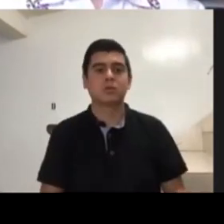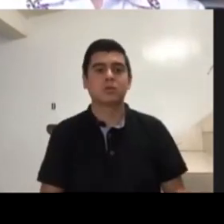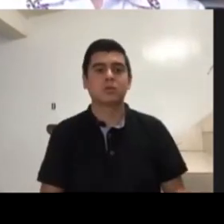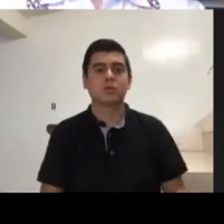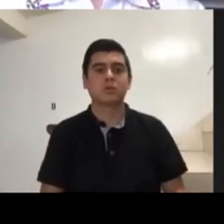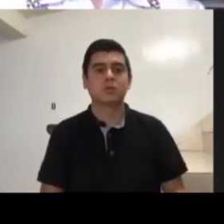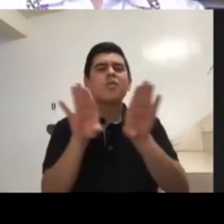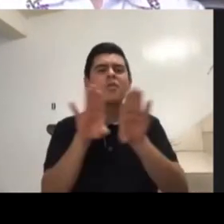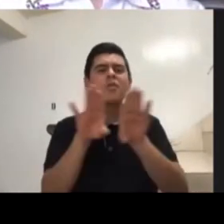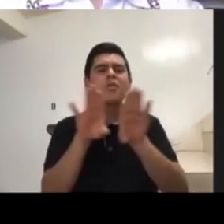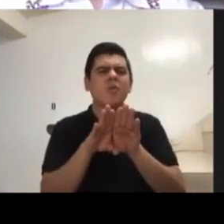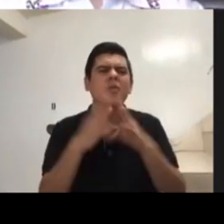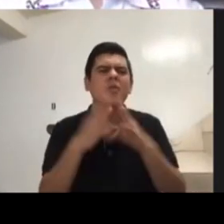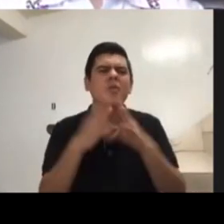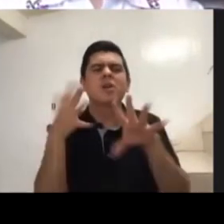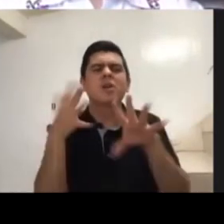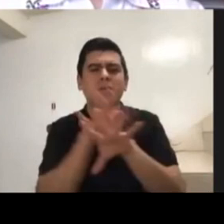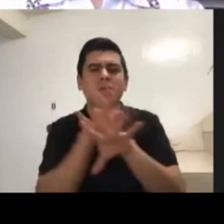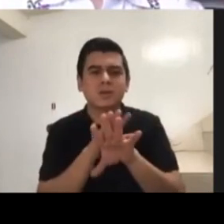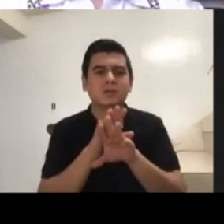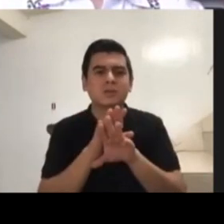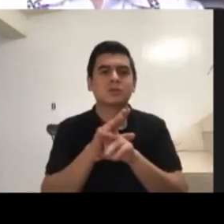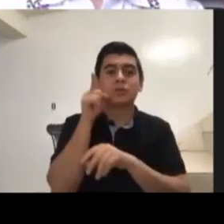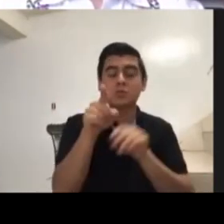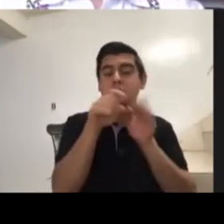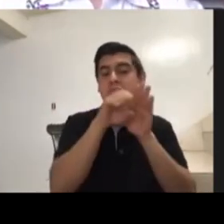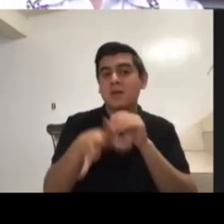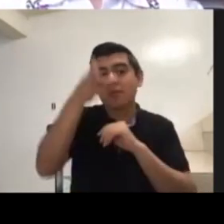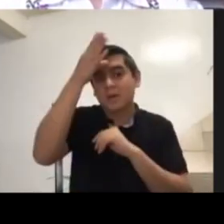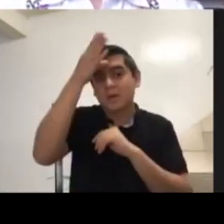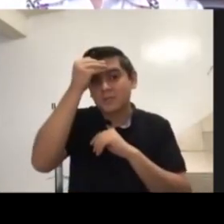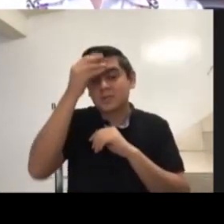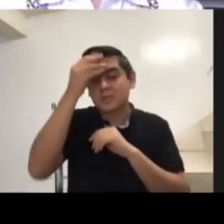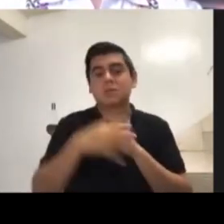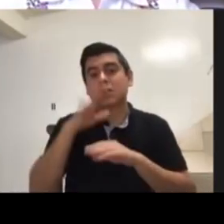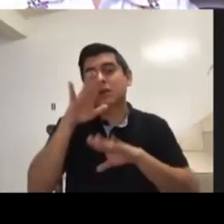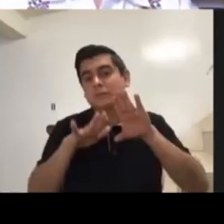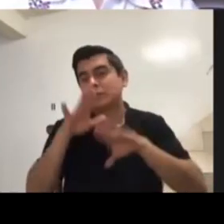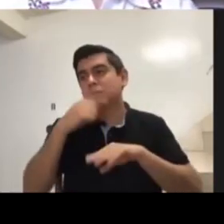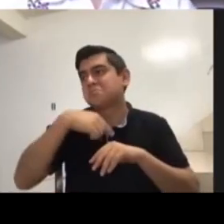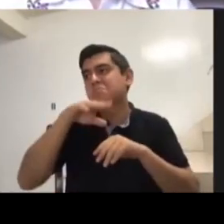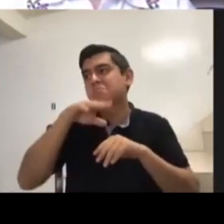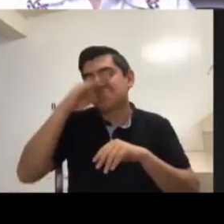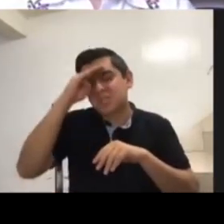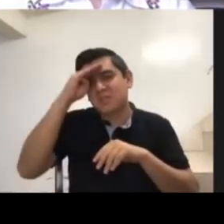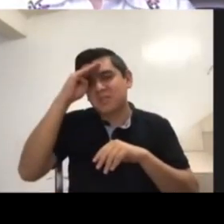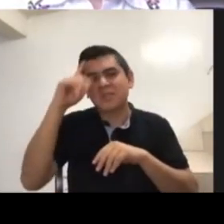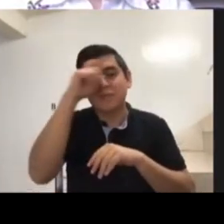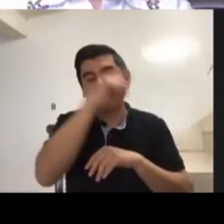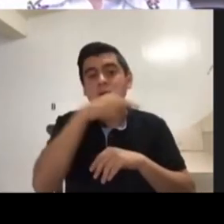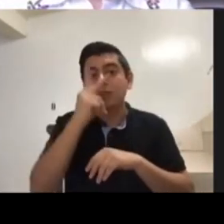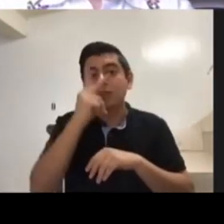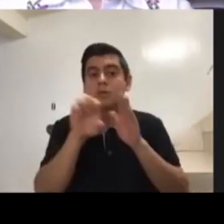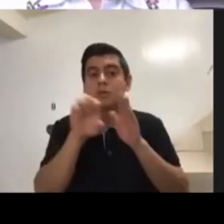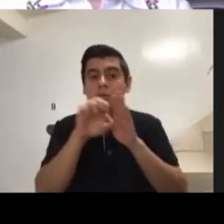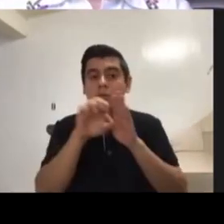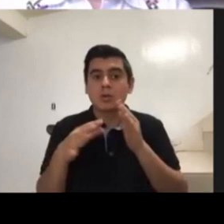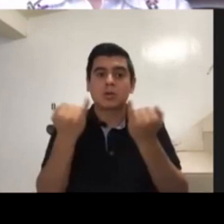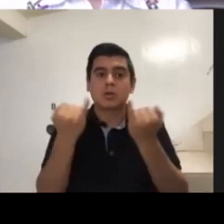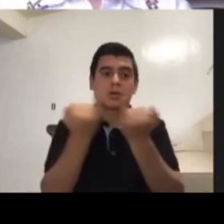con lo que aprendes. Si no aprendes, bueno, pues a lo mejor ahí estás, pero estás de facto excluido.